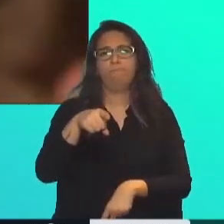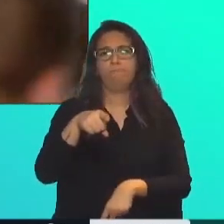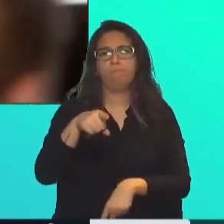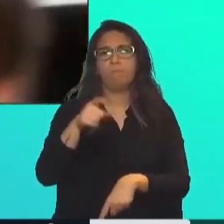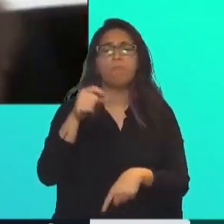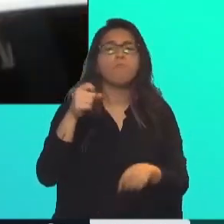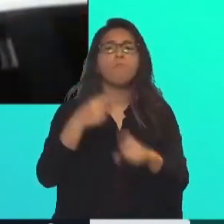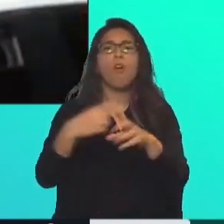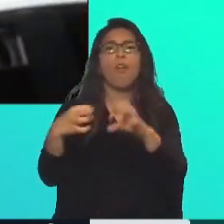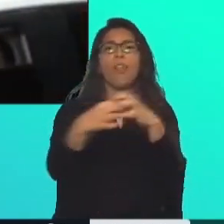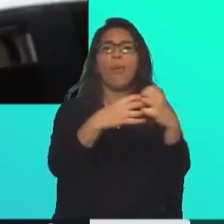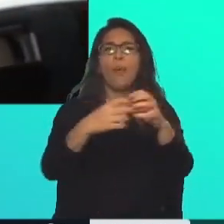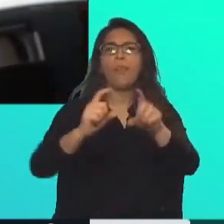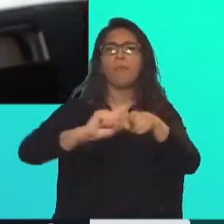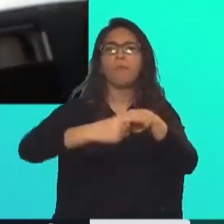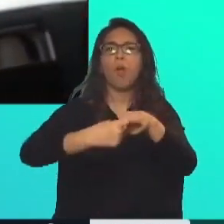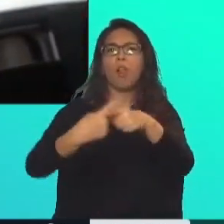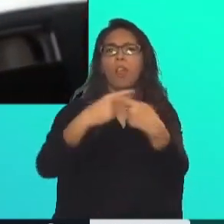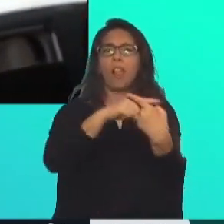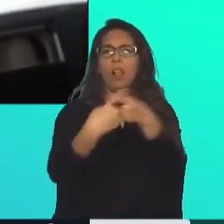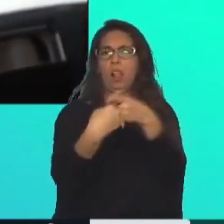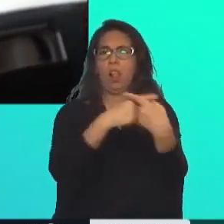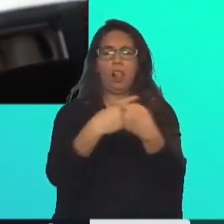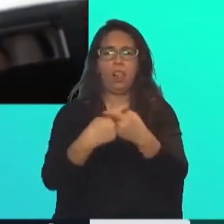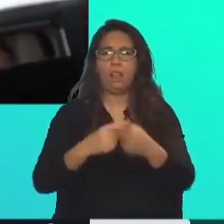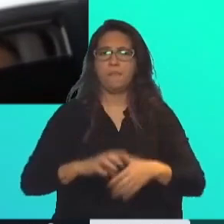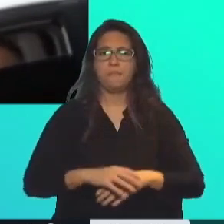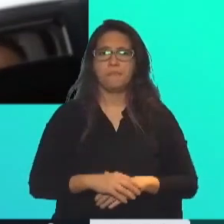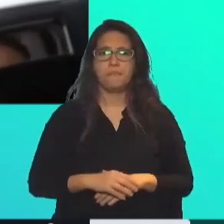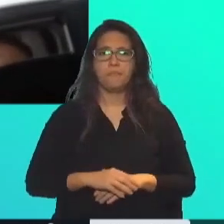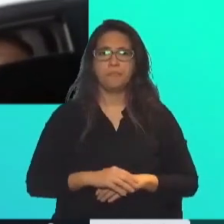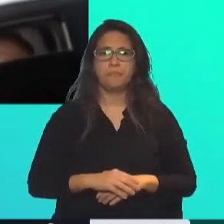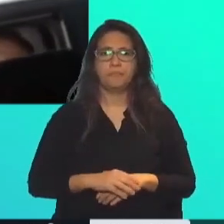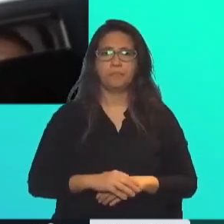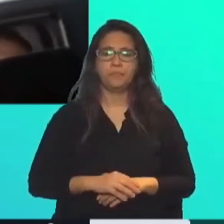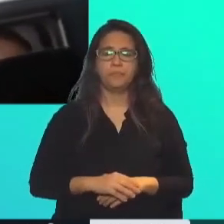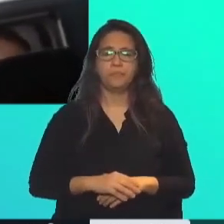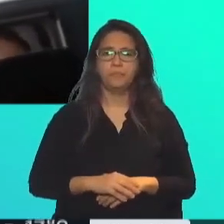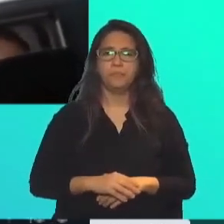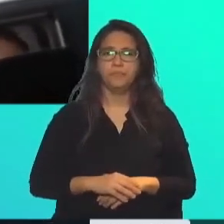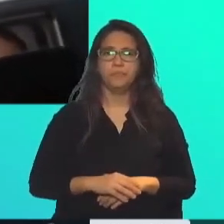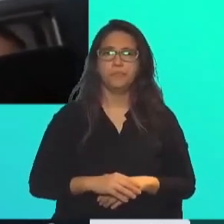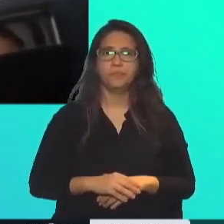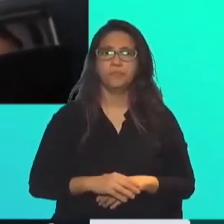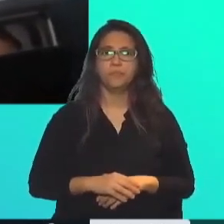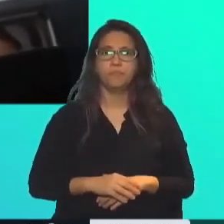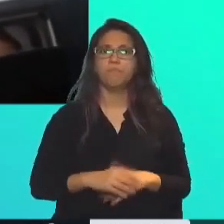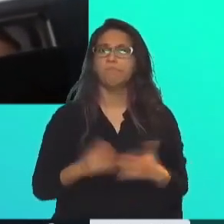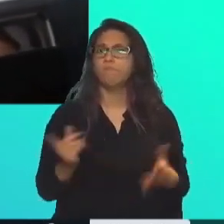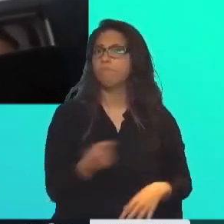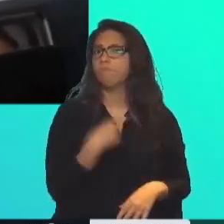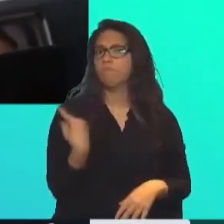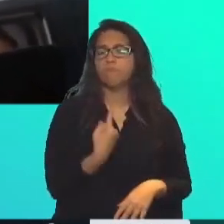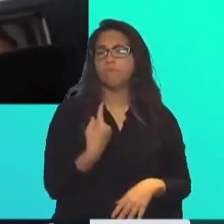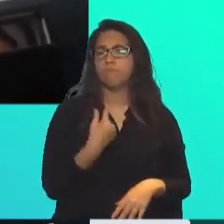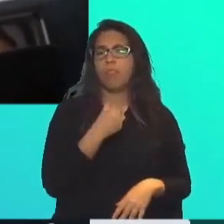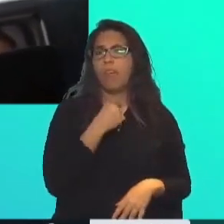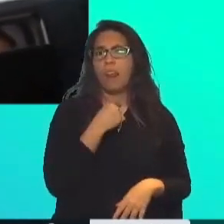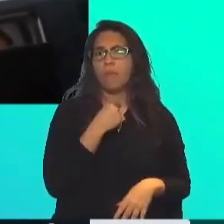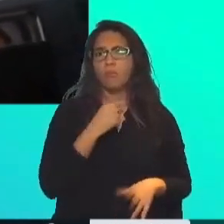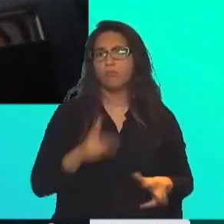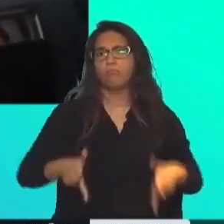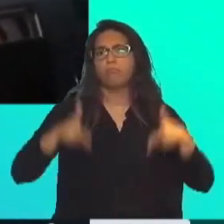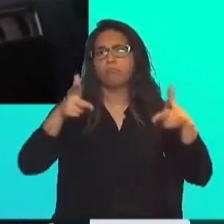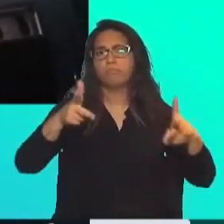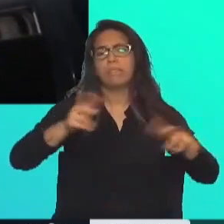debate político entre argentinos y argentinas. Y en esto queremos ser